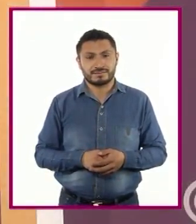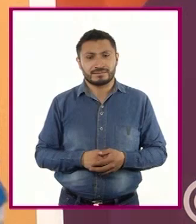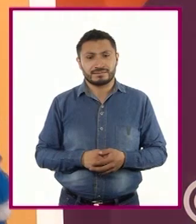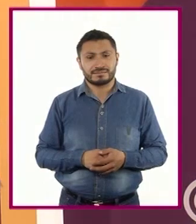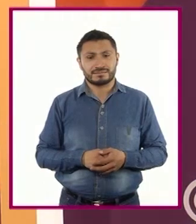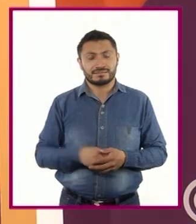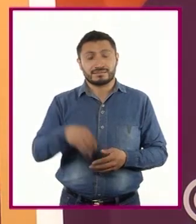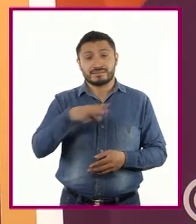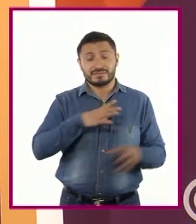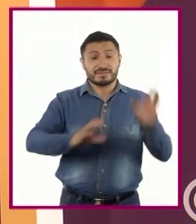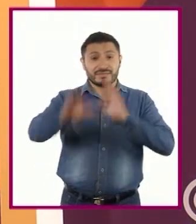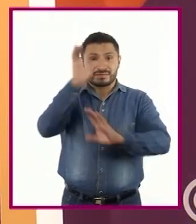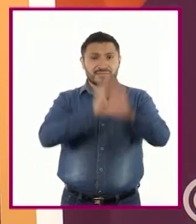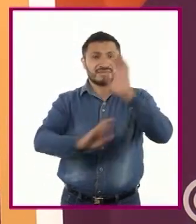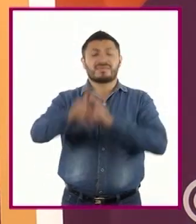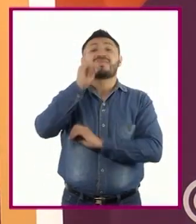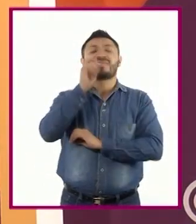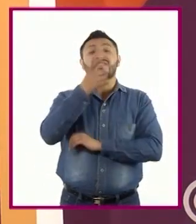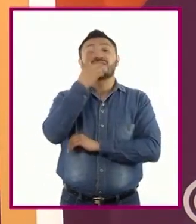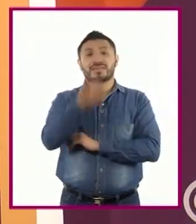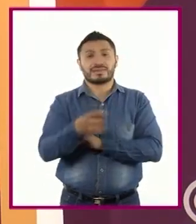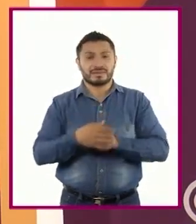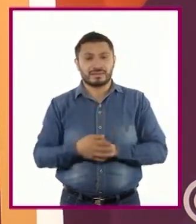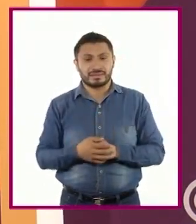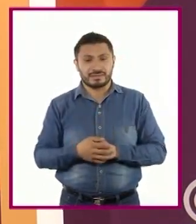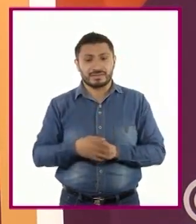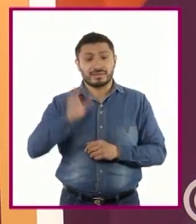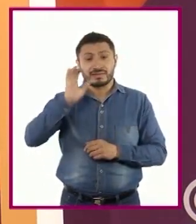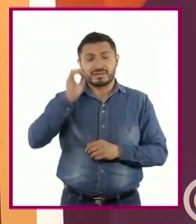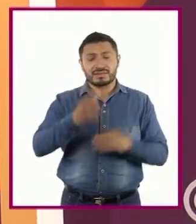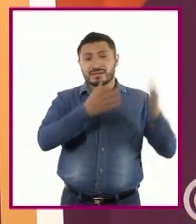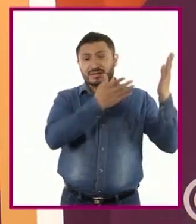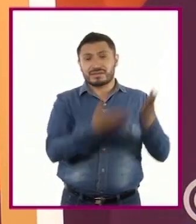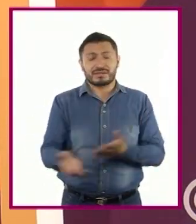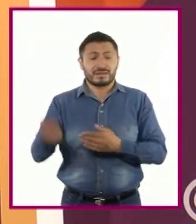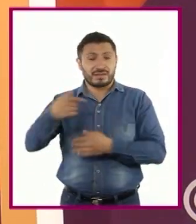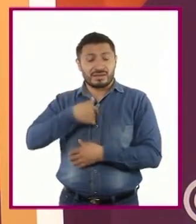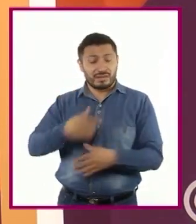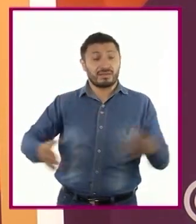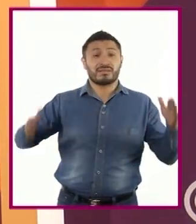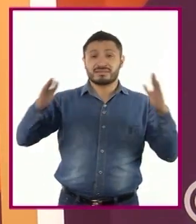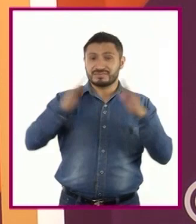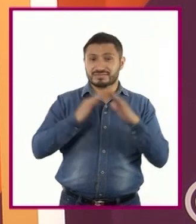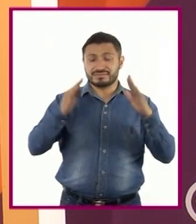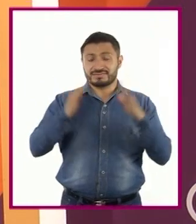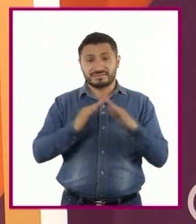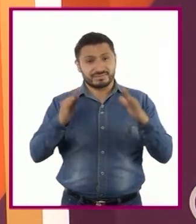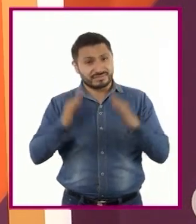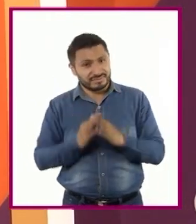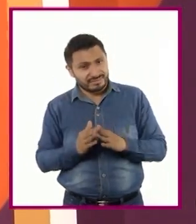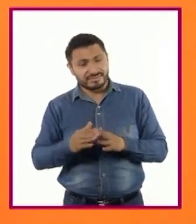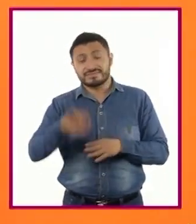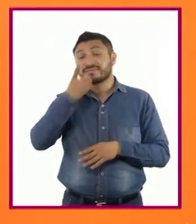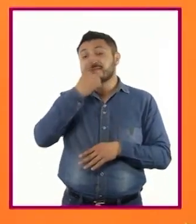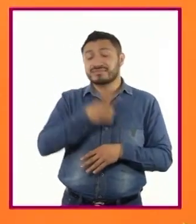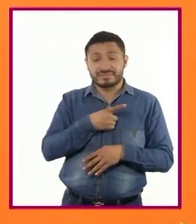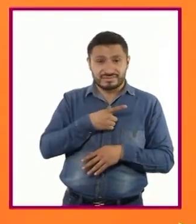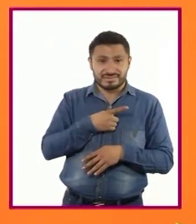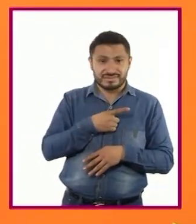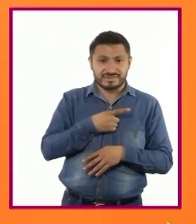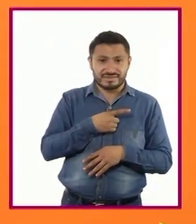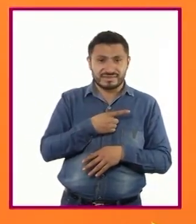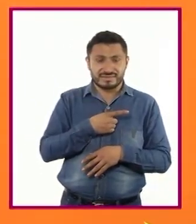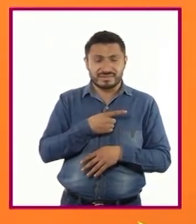Hay una canción que dice: cuando llegué a mi casita, me decía mi